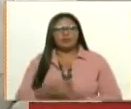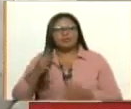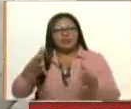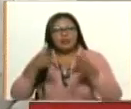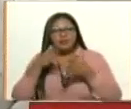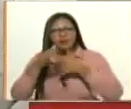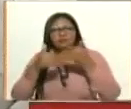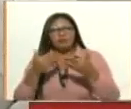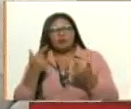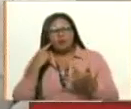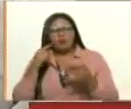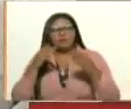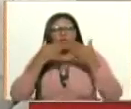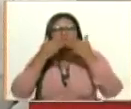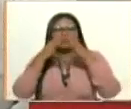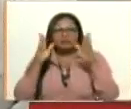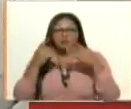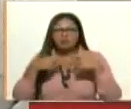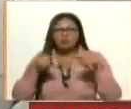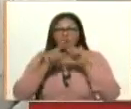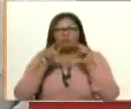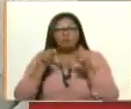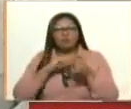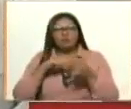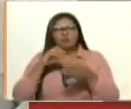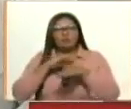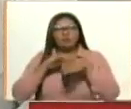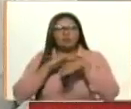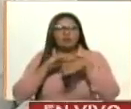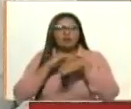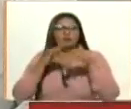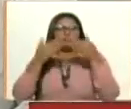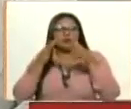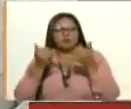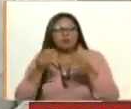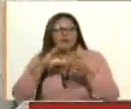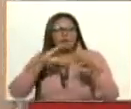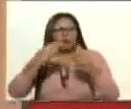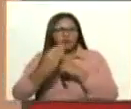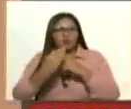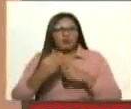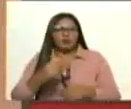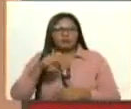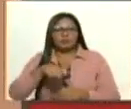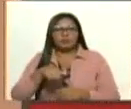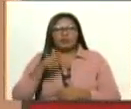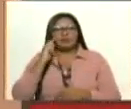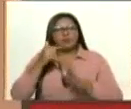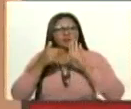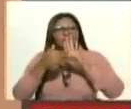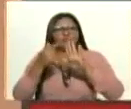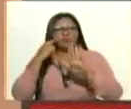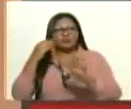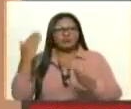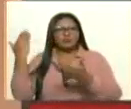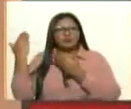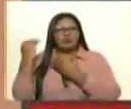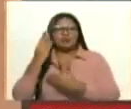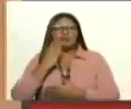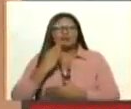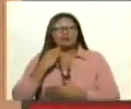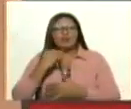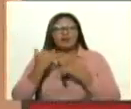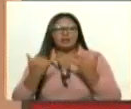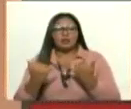de la publicación por parte del Ministerio del Poder Popular para la Cultura de este aporte a esta tradición